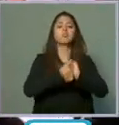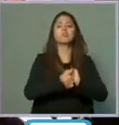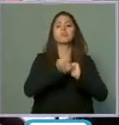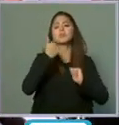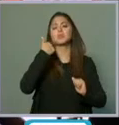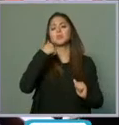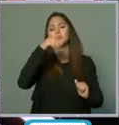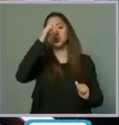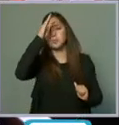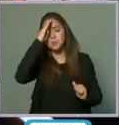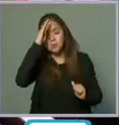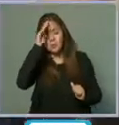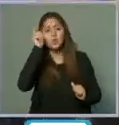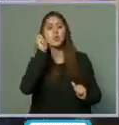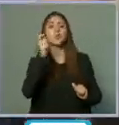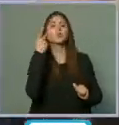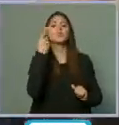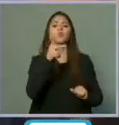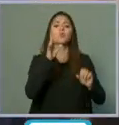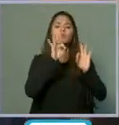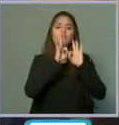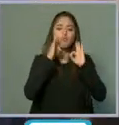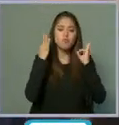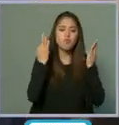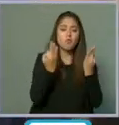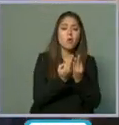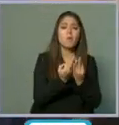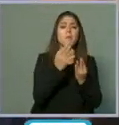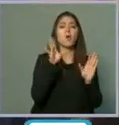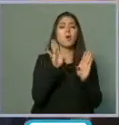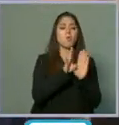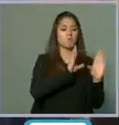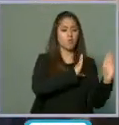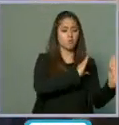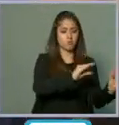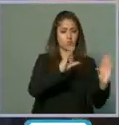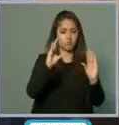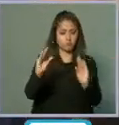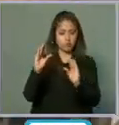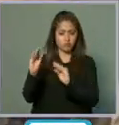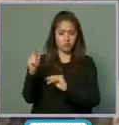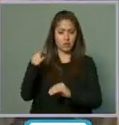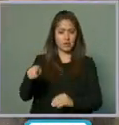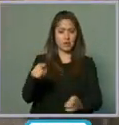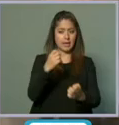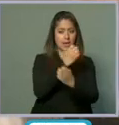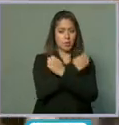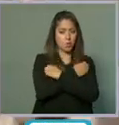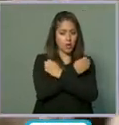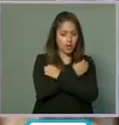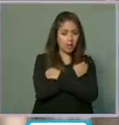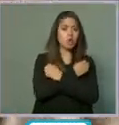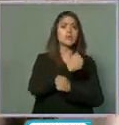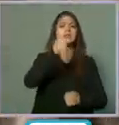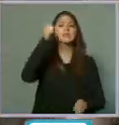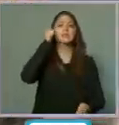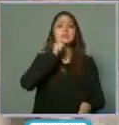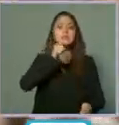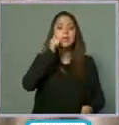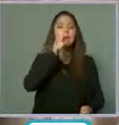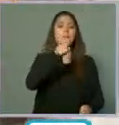deriva bueno, ahora sí que la manera de la educación, yo creo que siempre se ha dado desde Japón, de exigir un